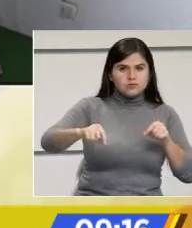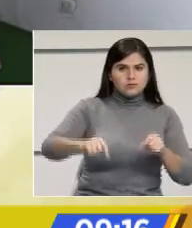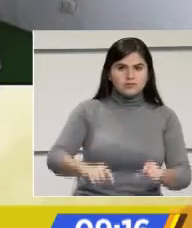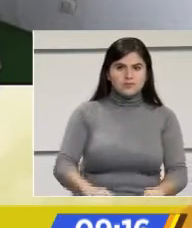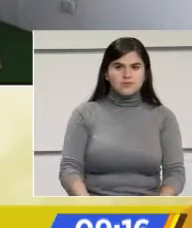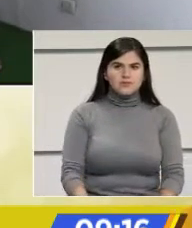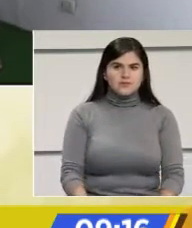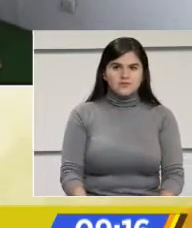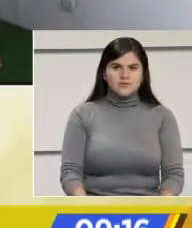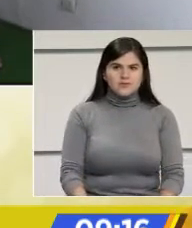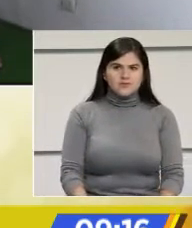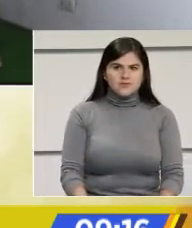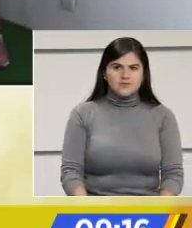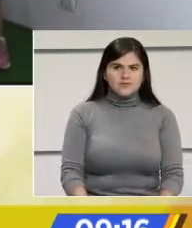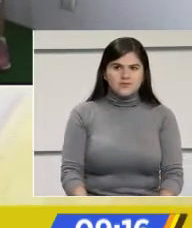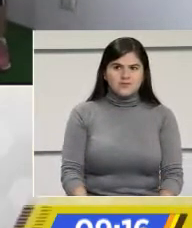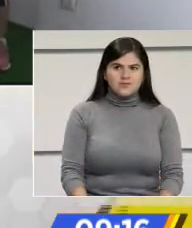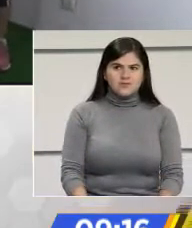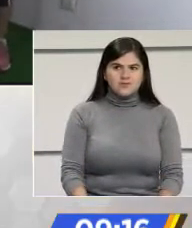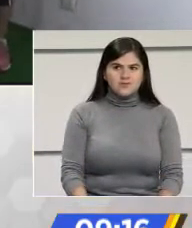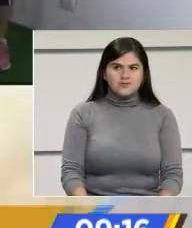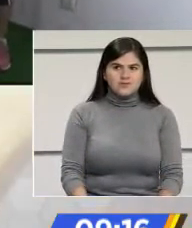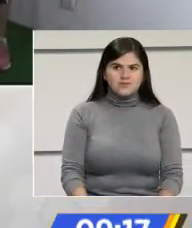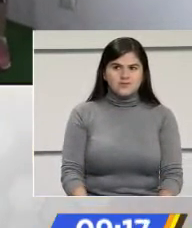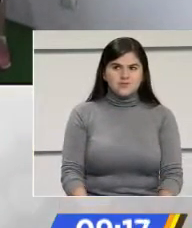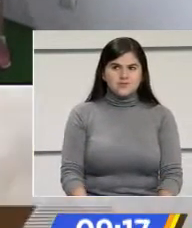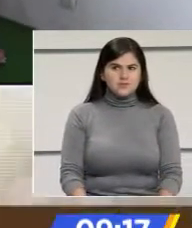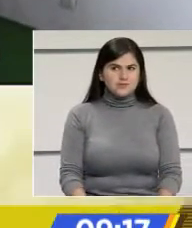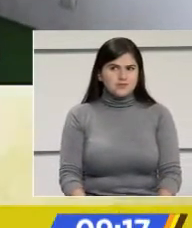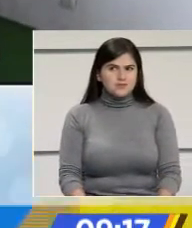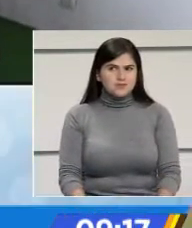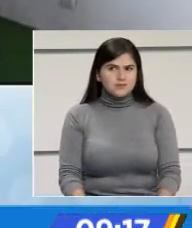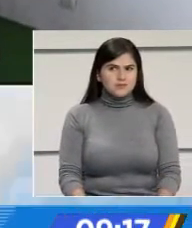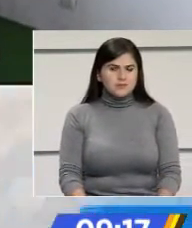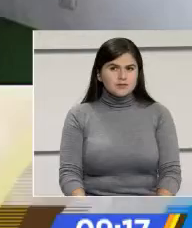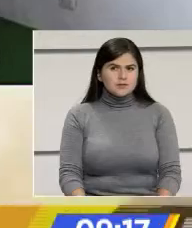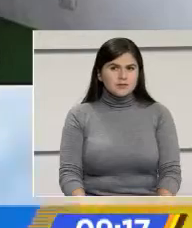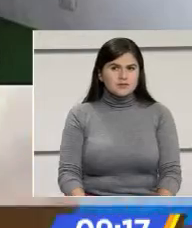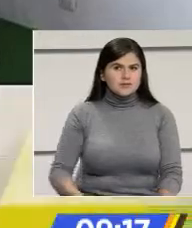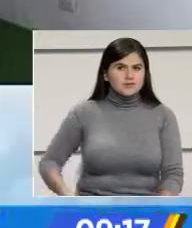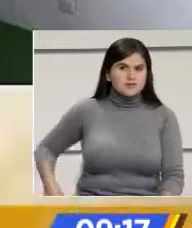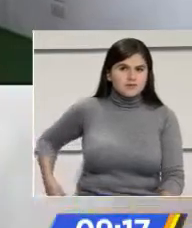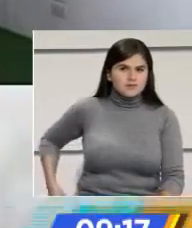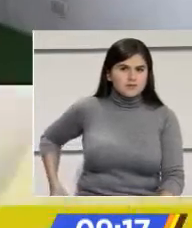Estamos. Ahí está, vamos a ver cómo nos va. Allá en casita también busquen cualquier objeto que tengan, o de palo, de escoba,